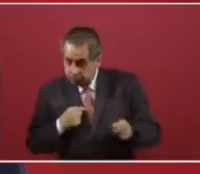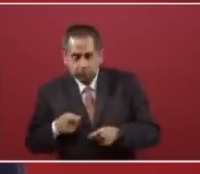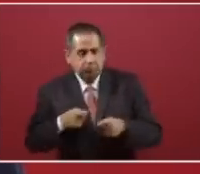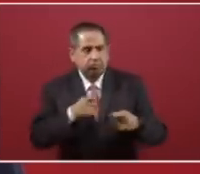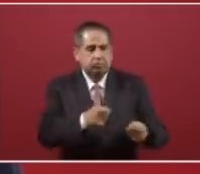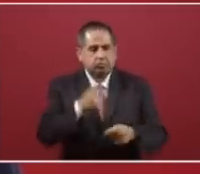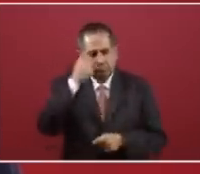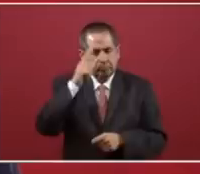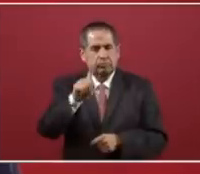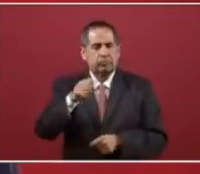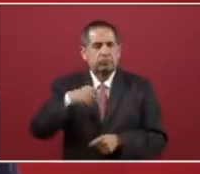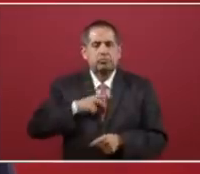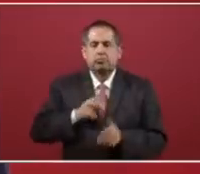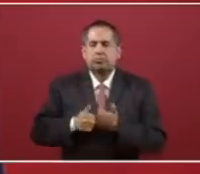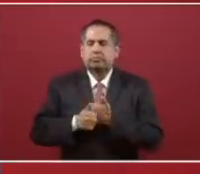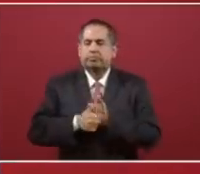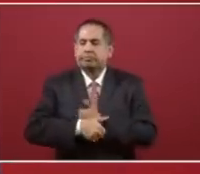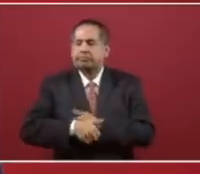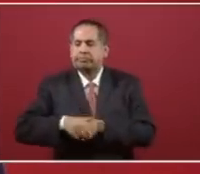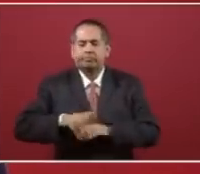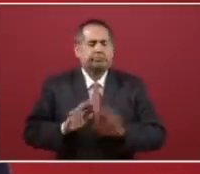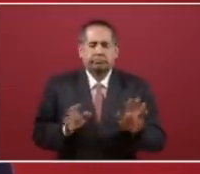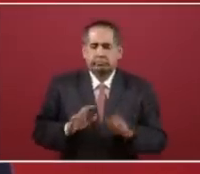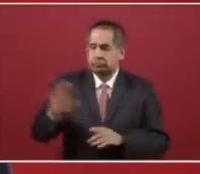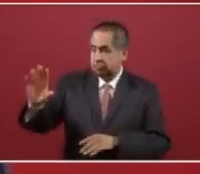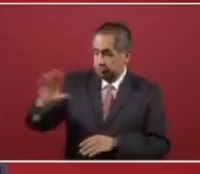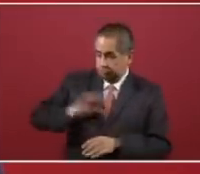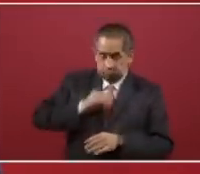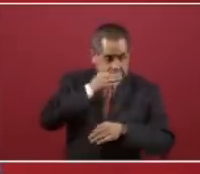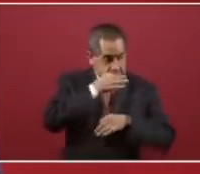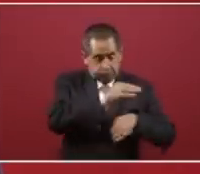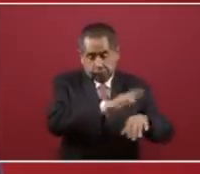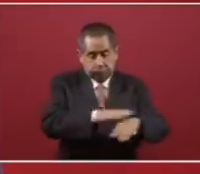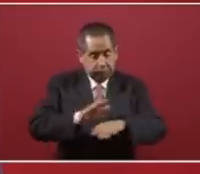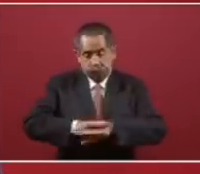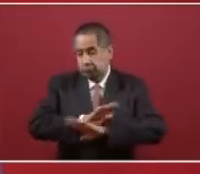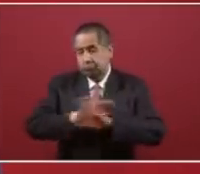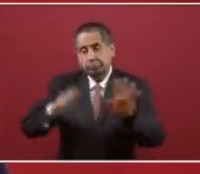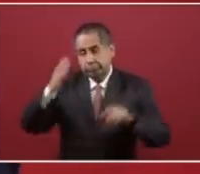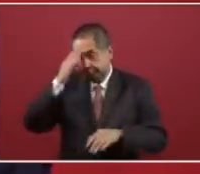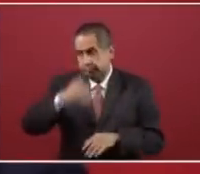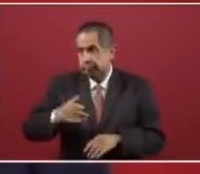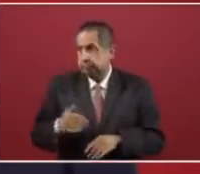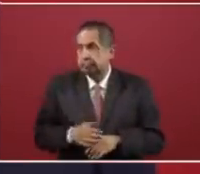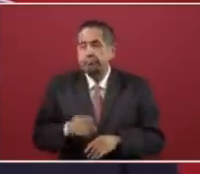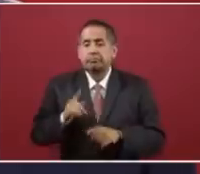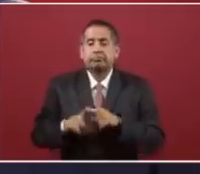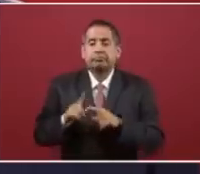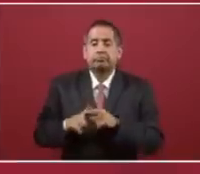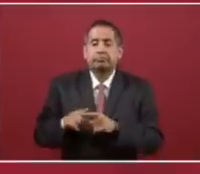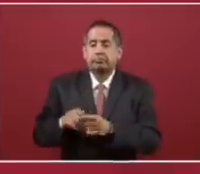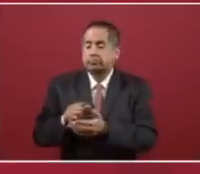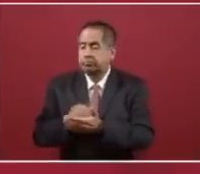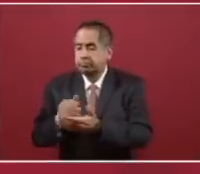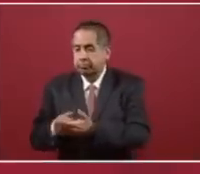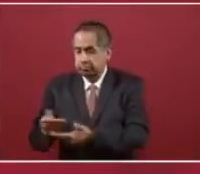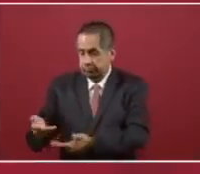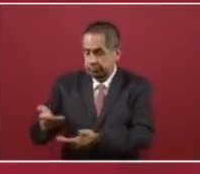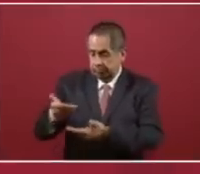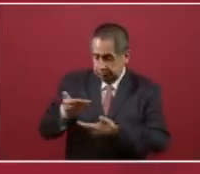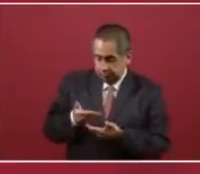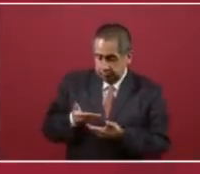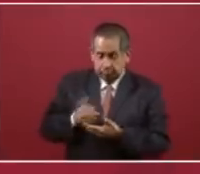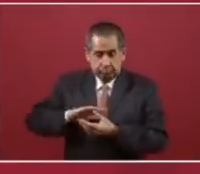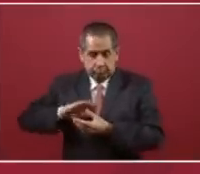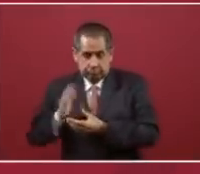encubridor entonces ya saben todos los servidores públicos el que me lleva si un